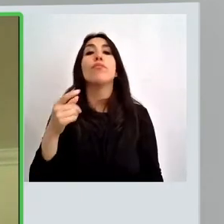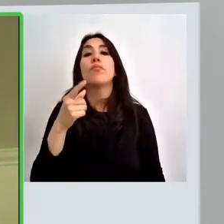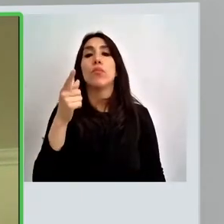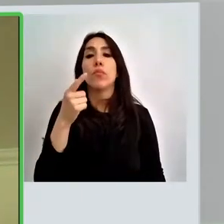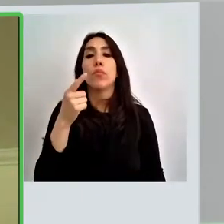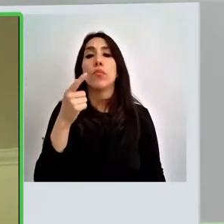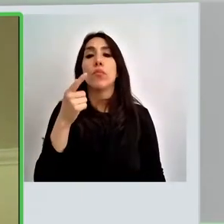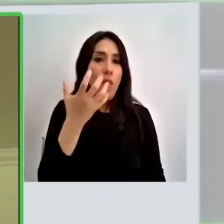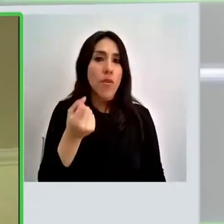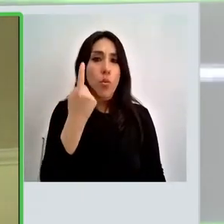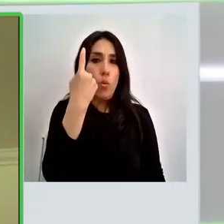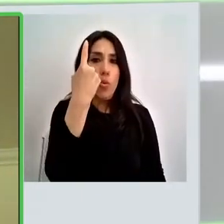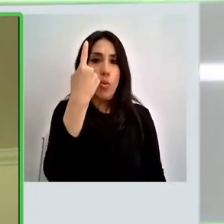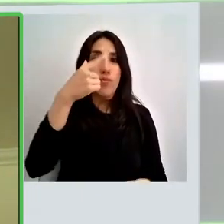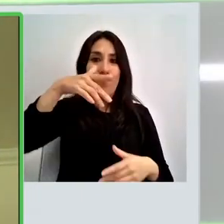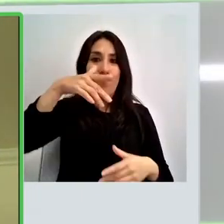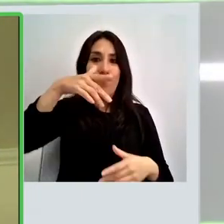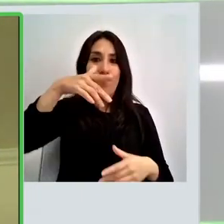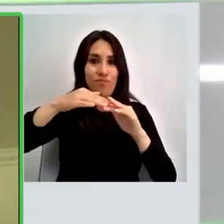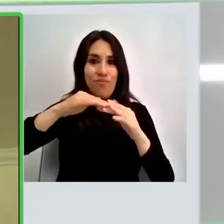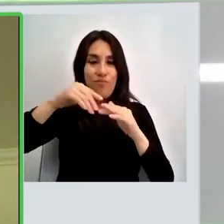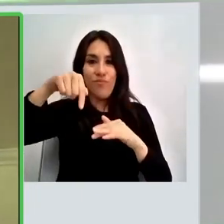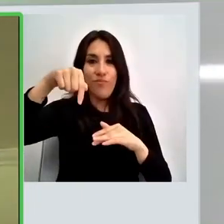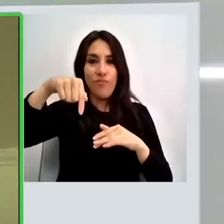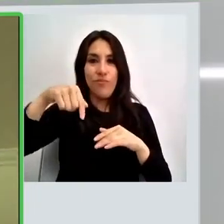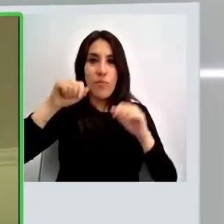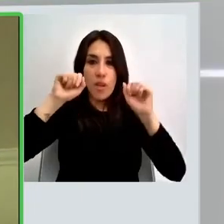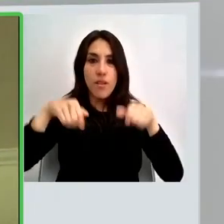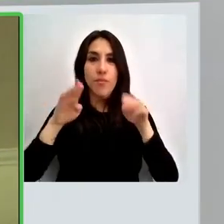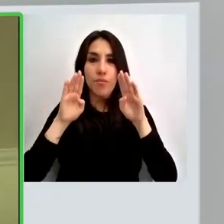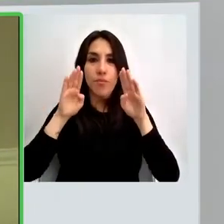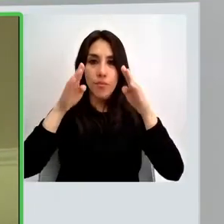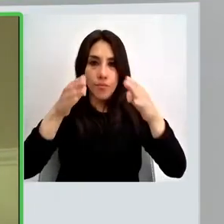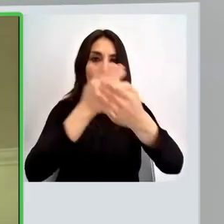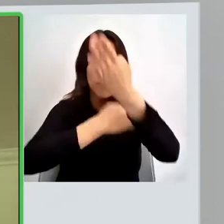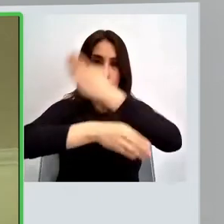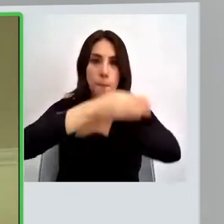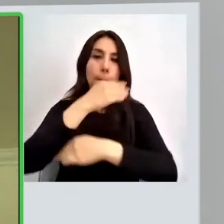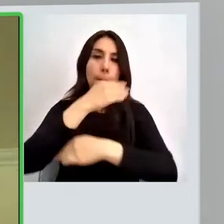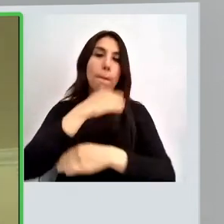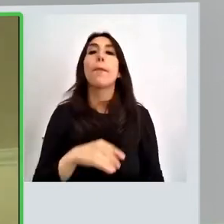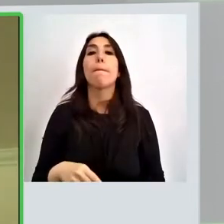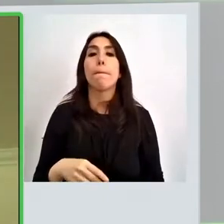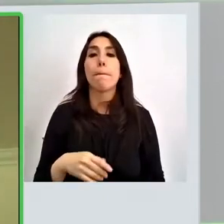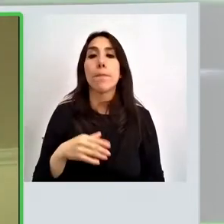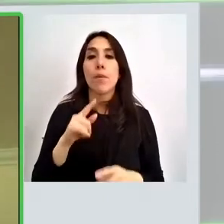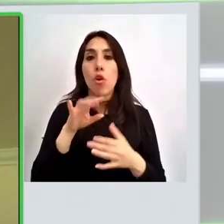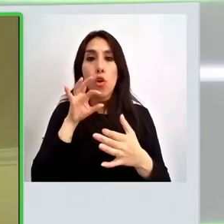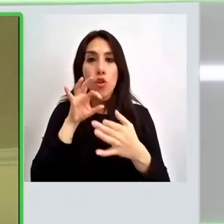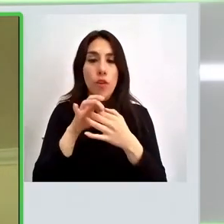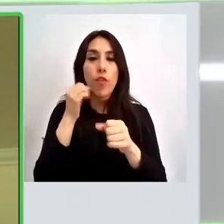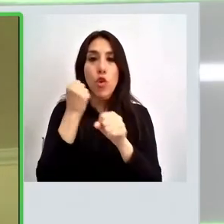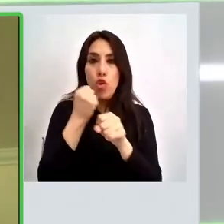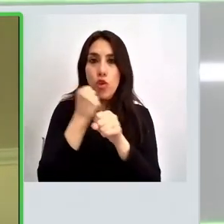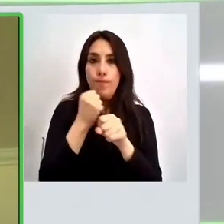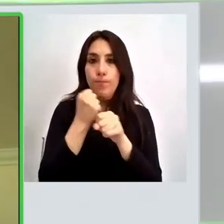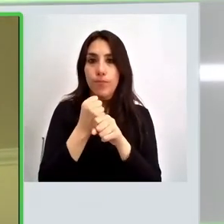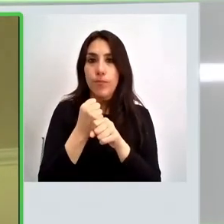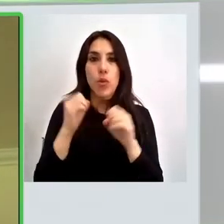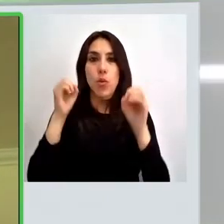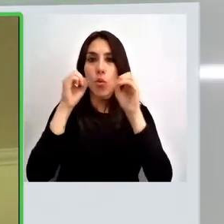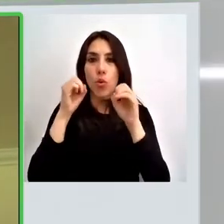totalmente para la discapacidad y relacionado con el desempleo hacemos otras cosas pero generalmente vemos lo del